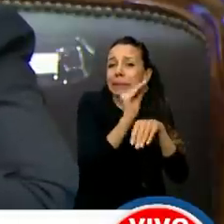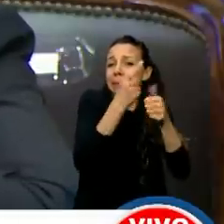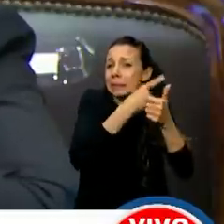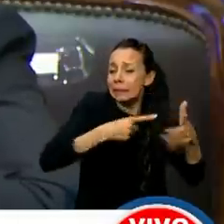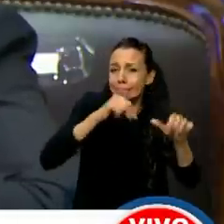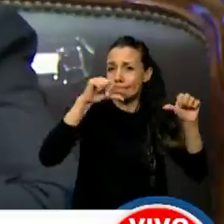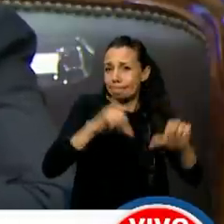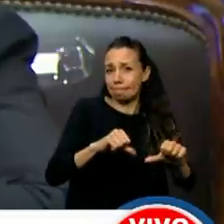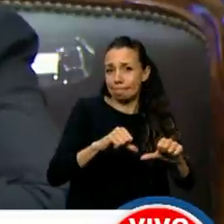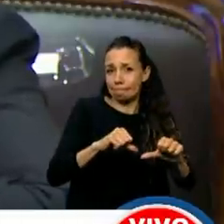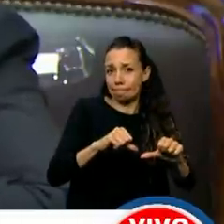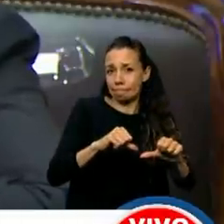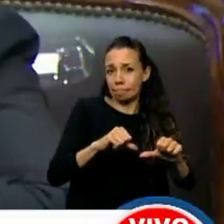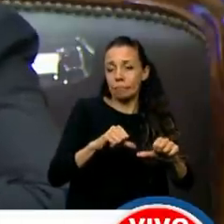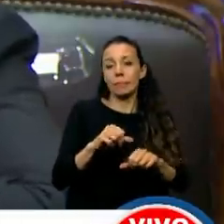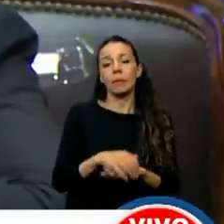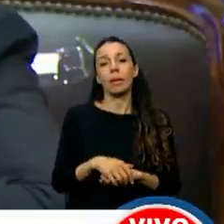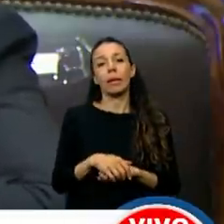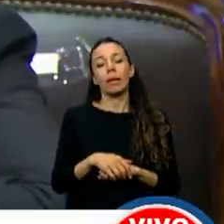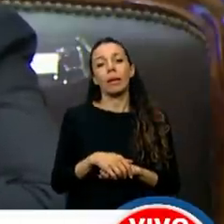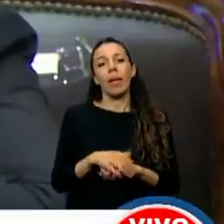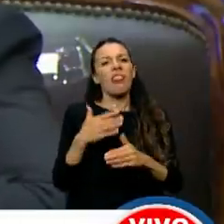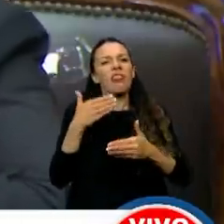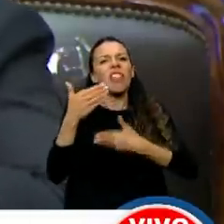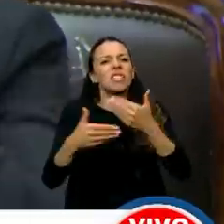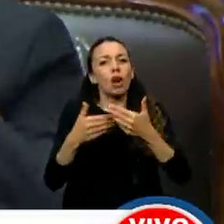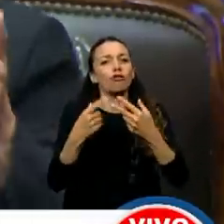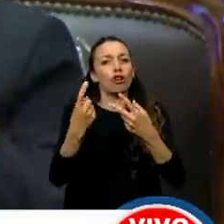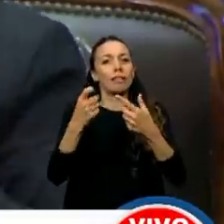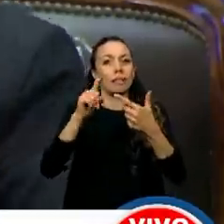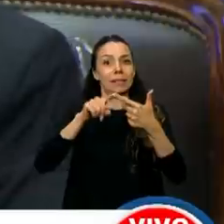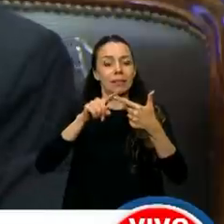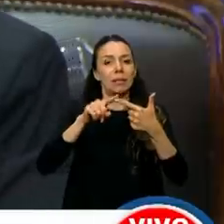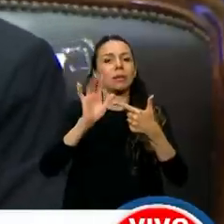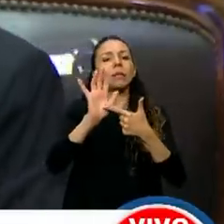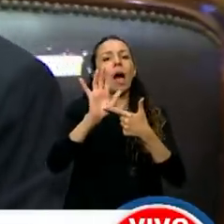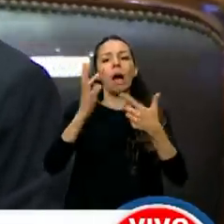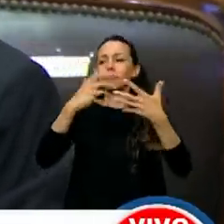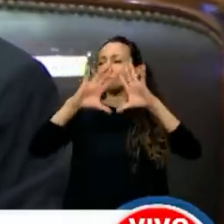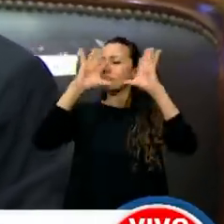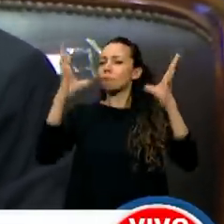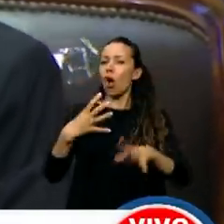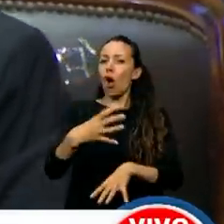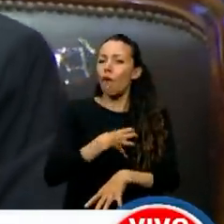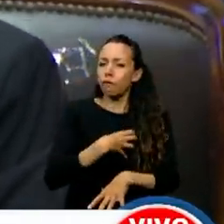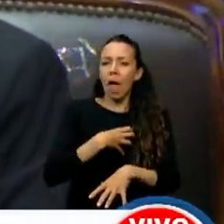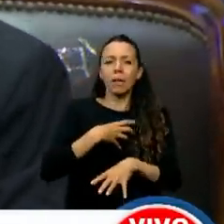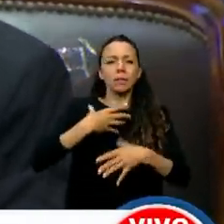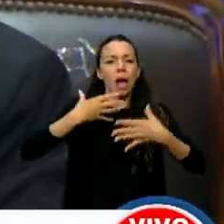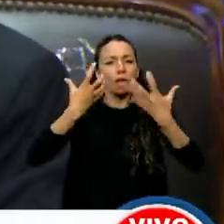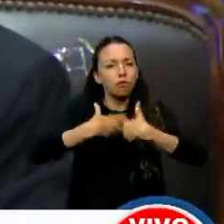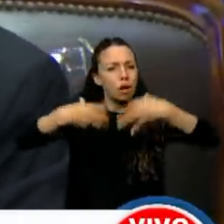cuestión que necesita el desarrollo es un estado eficaz y transparente con un sistema político que genere confianza y es